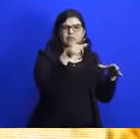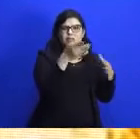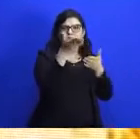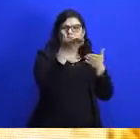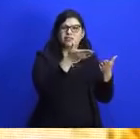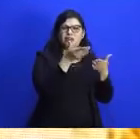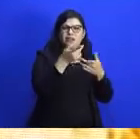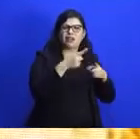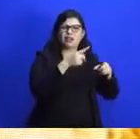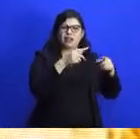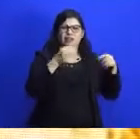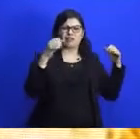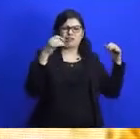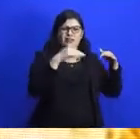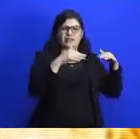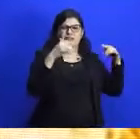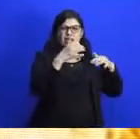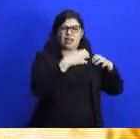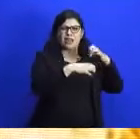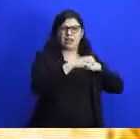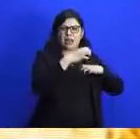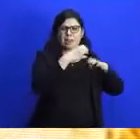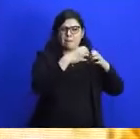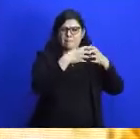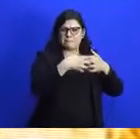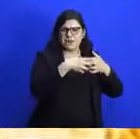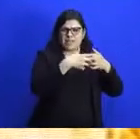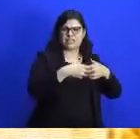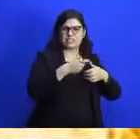intermediarios y nos pagaban a como ellos querían.